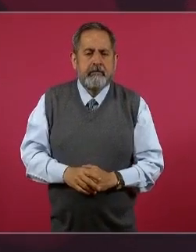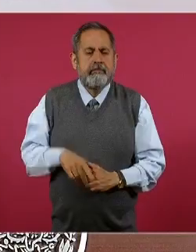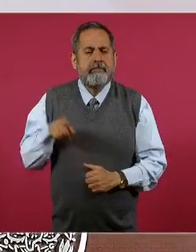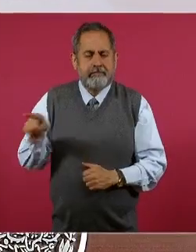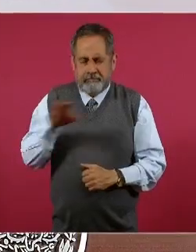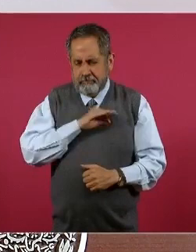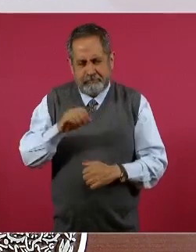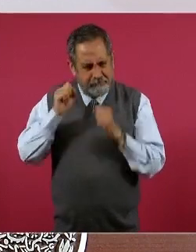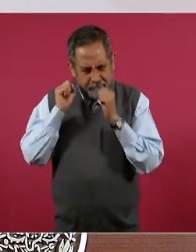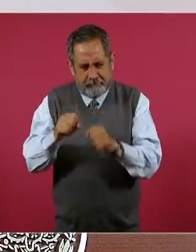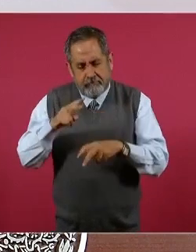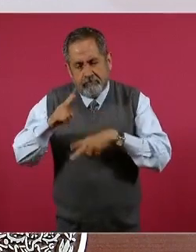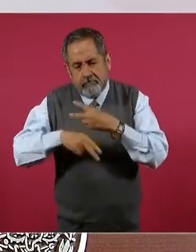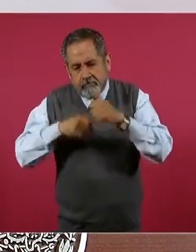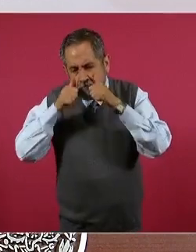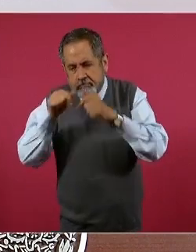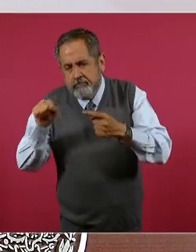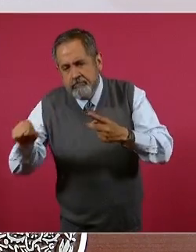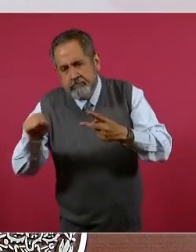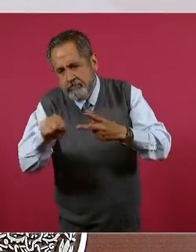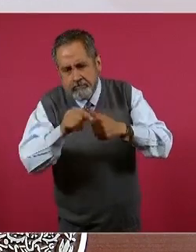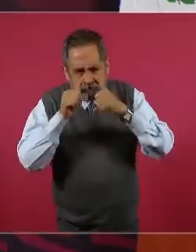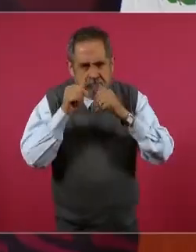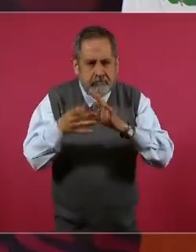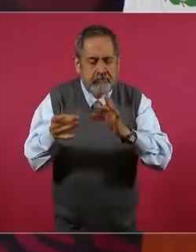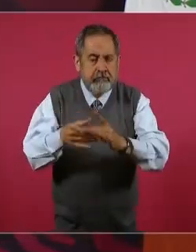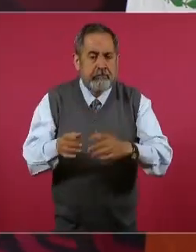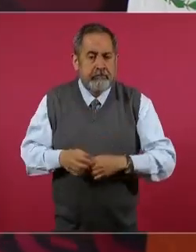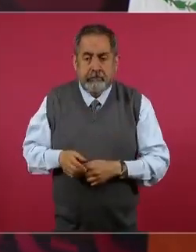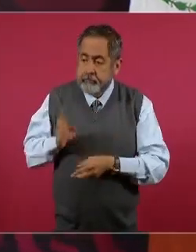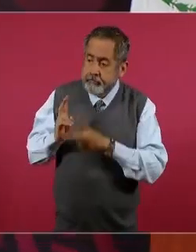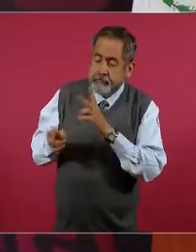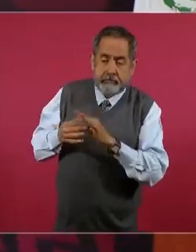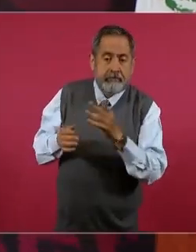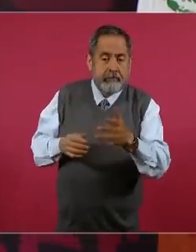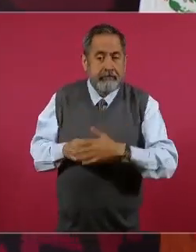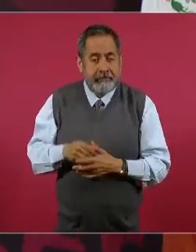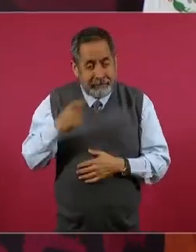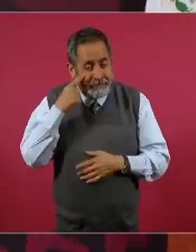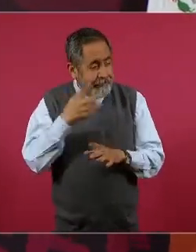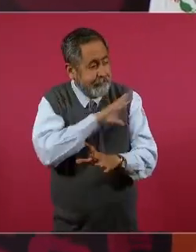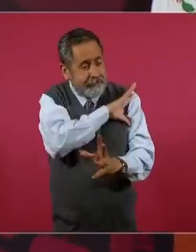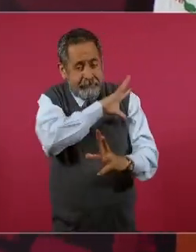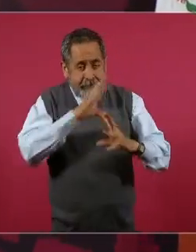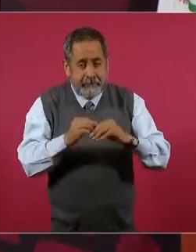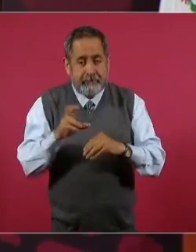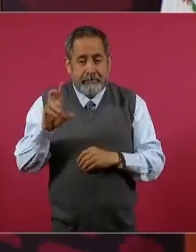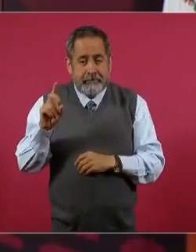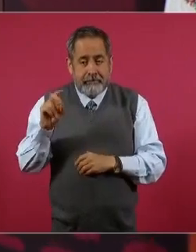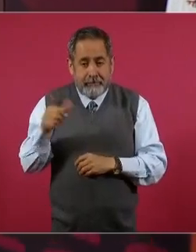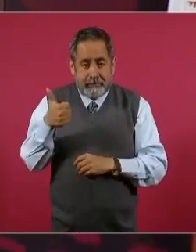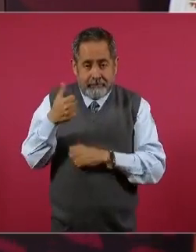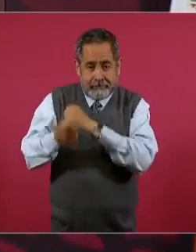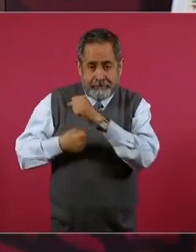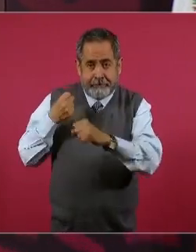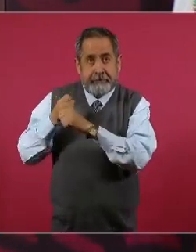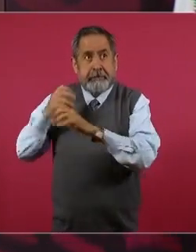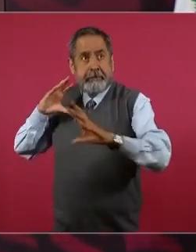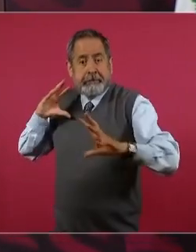Ella va a atender también muchas cosas. Es que hablábamos, fueron 36 años